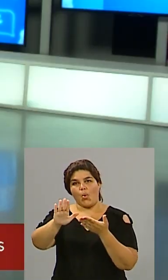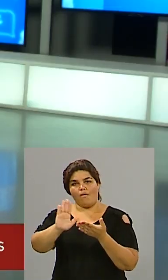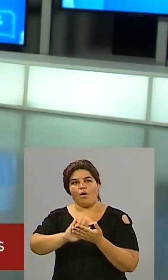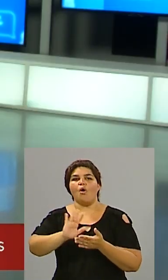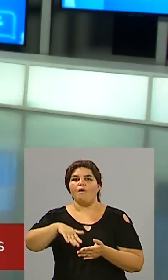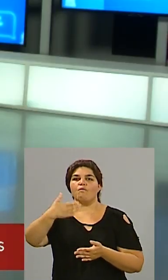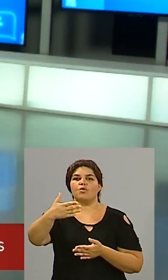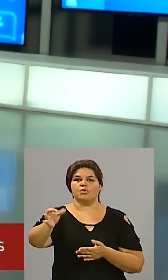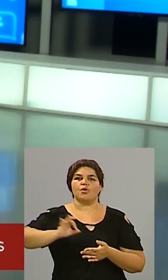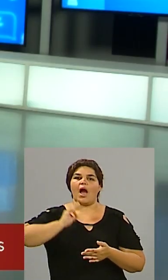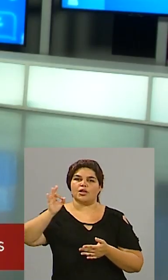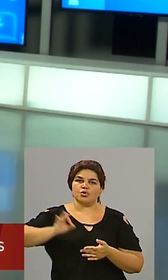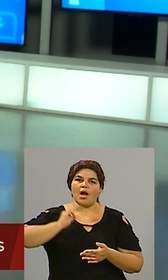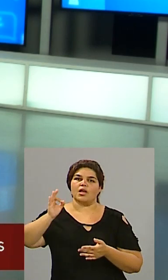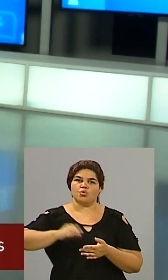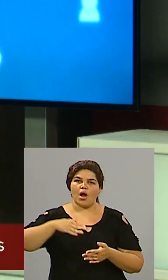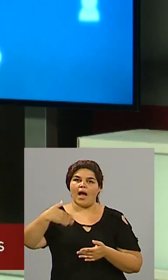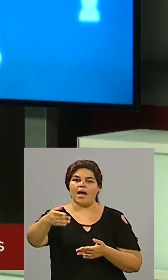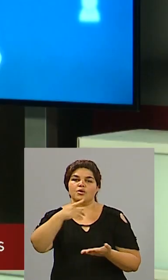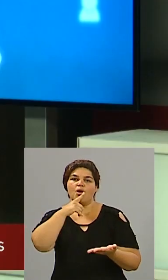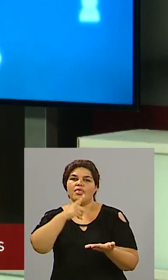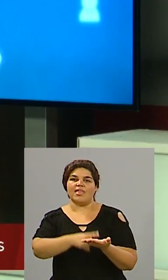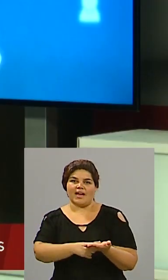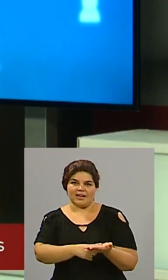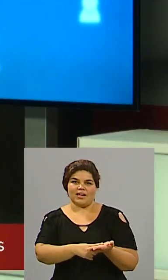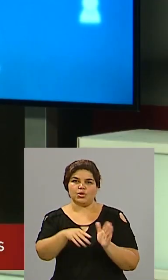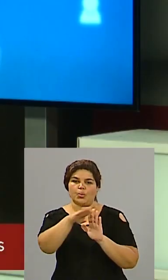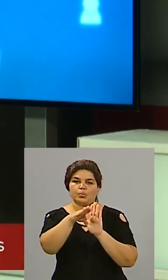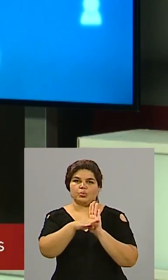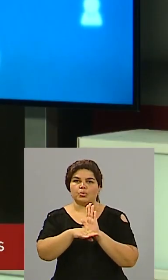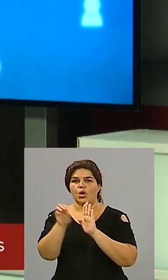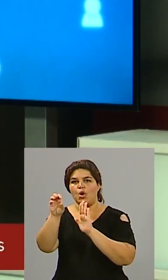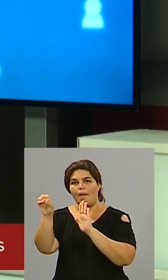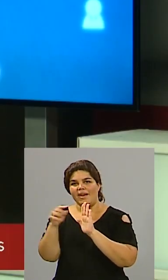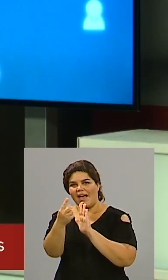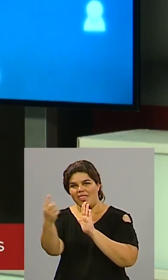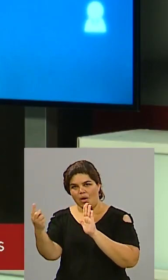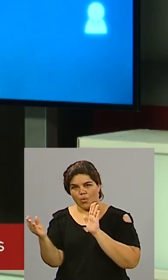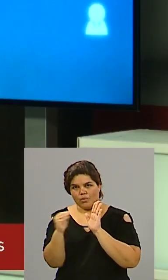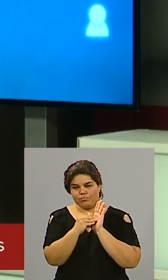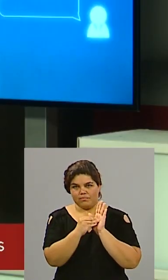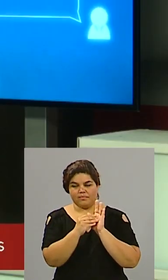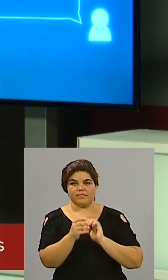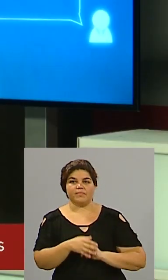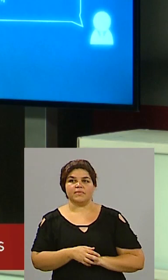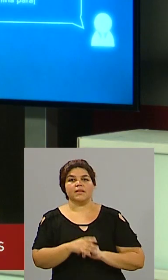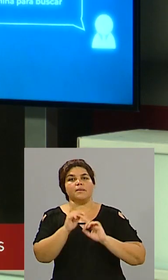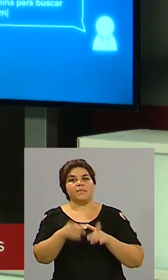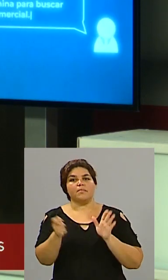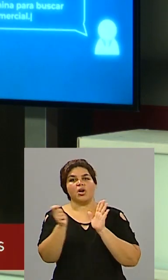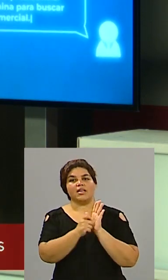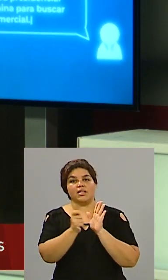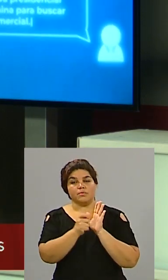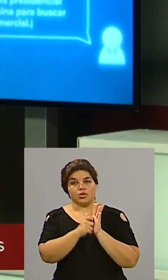año por decreto, ¿no? Bueno, de paso les decimos a los aspirantes que se ha extendido la inscripción para el Instituto